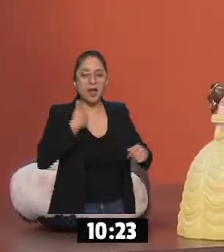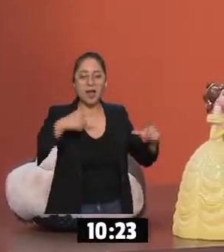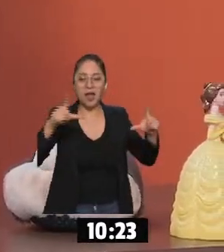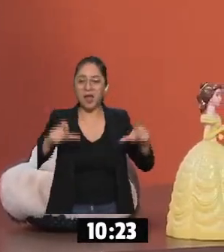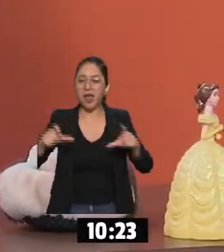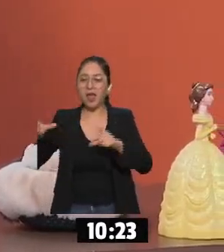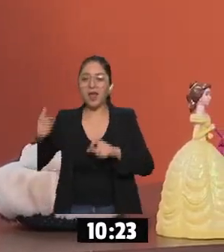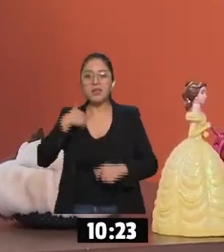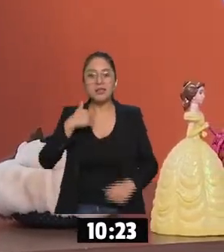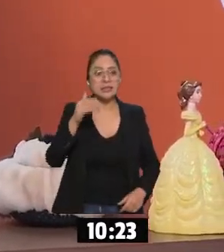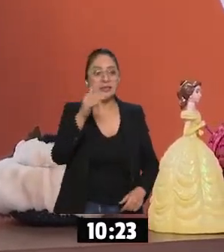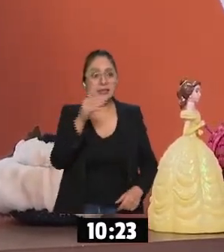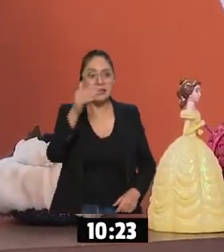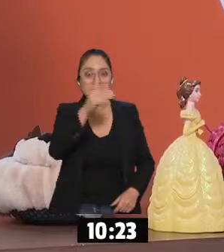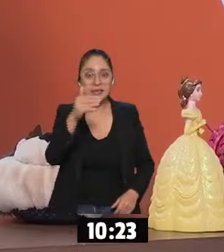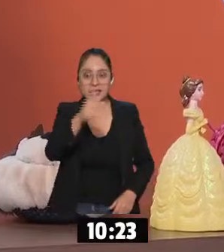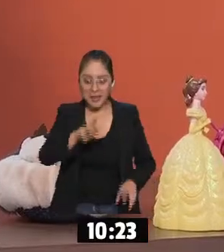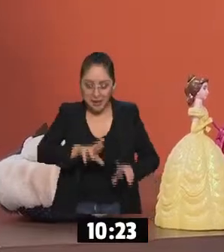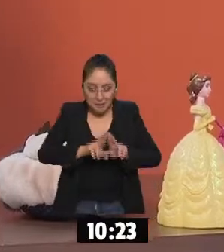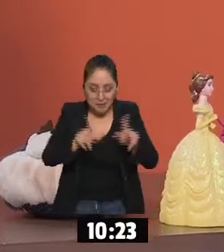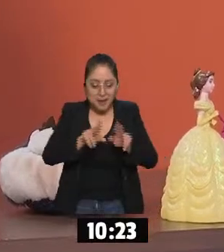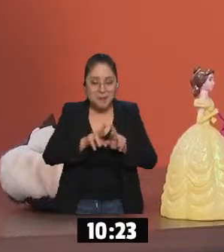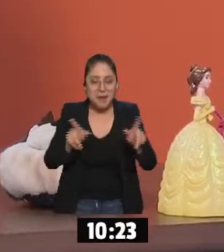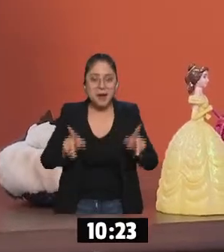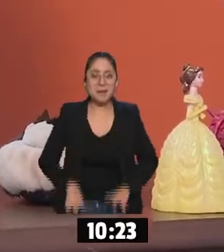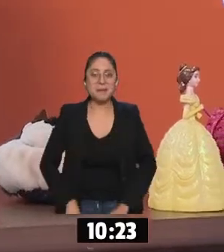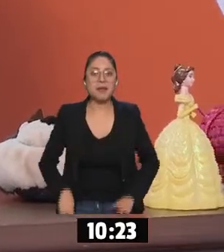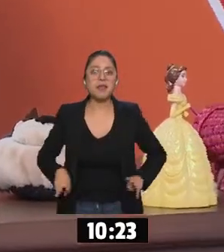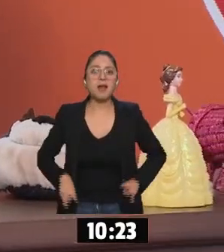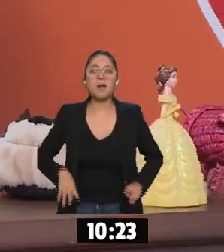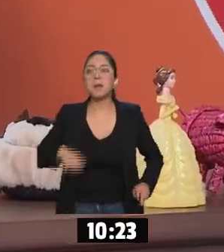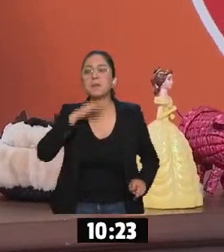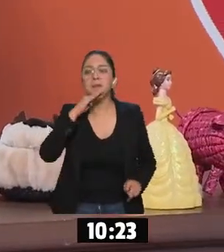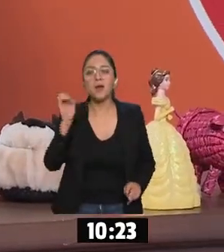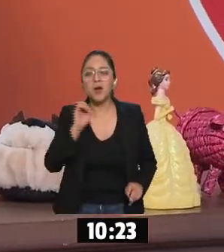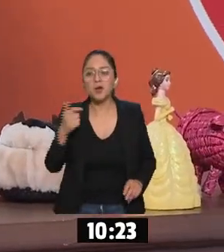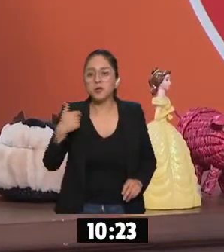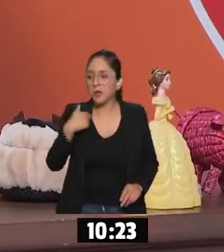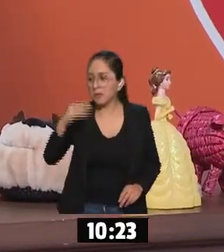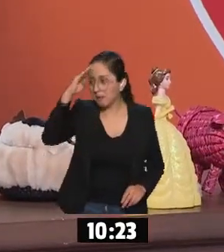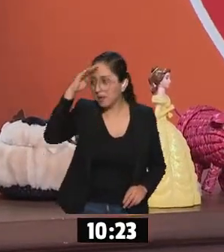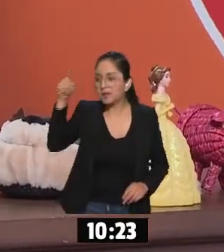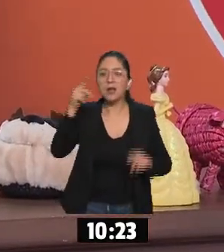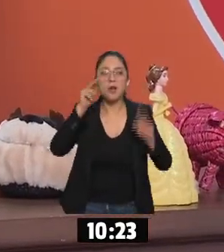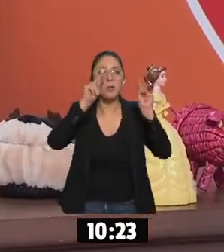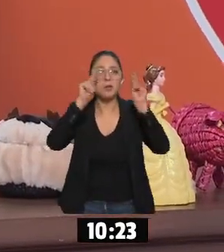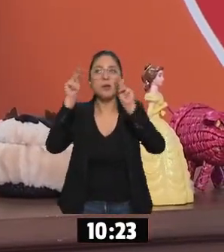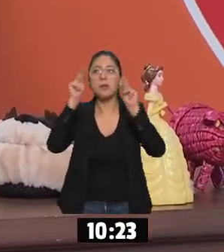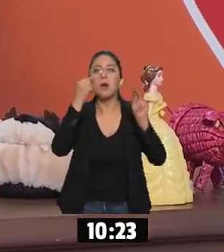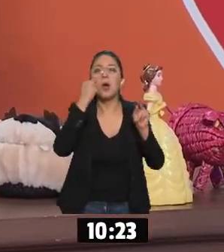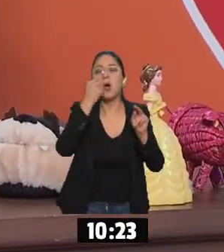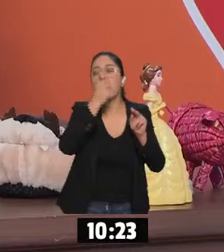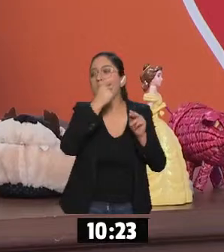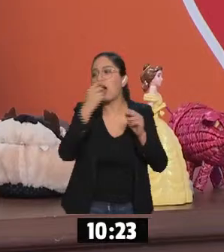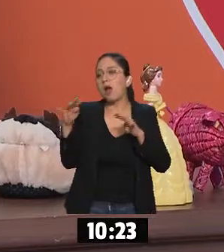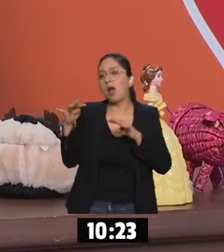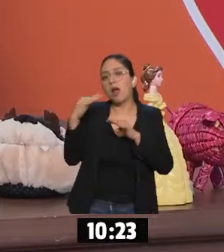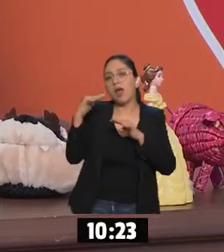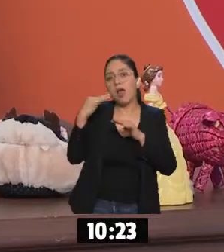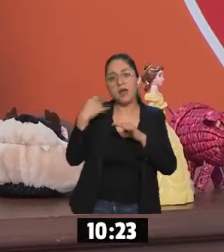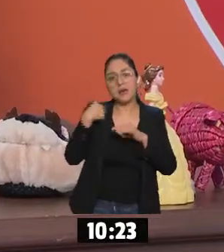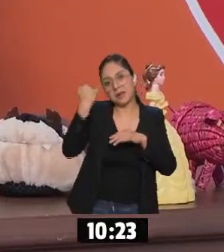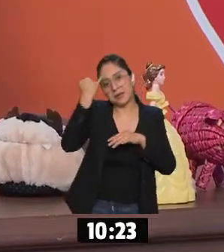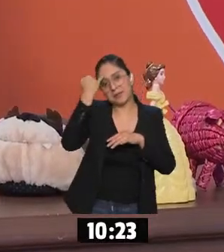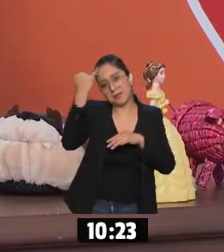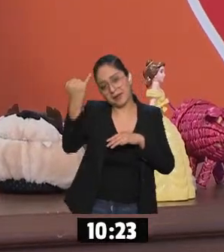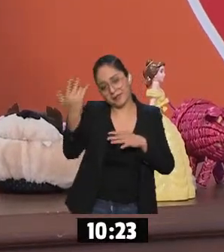cosa. Sí, yo haciéndole así, no me entendía. Yo pensé que me estaba haciendo ojitos la señora. Oiga,